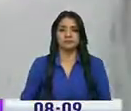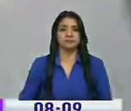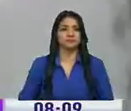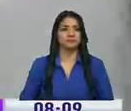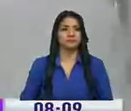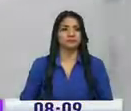aldás